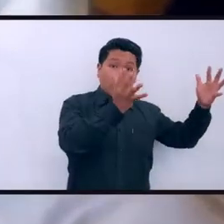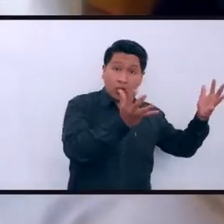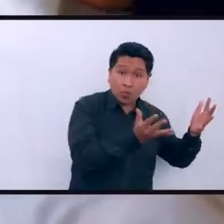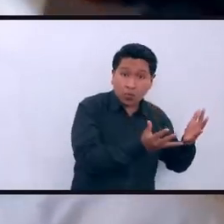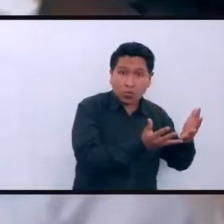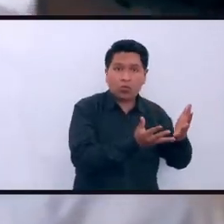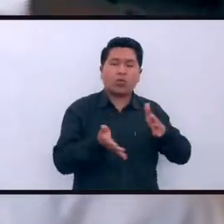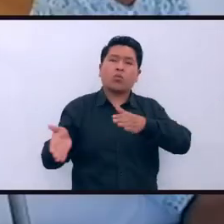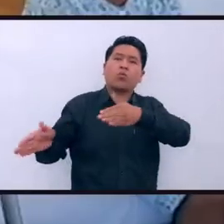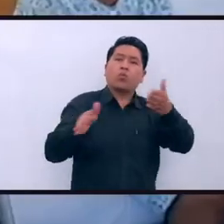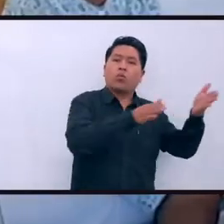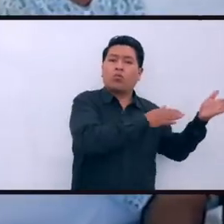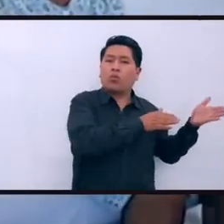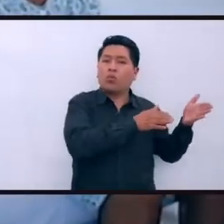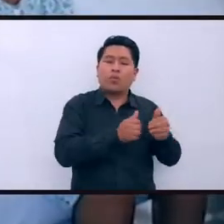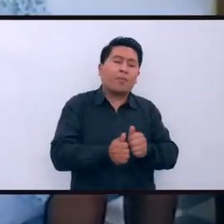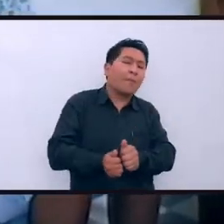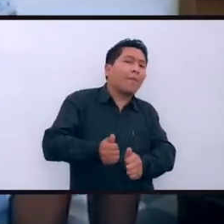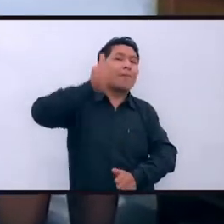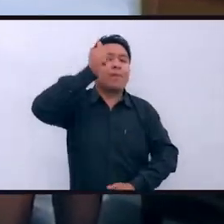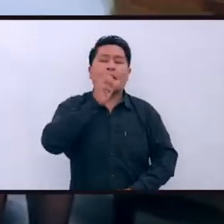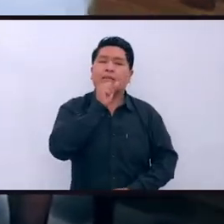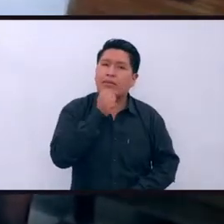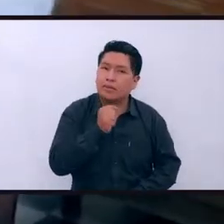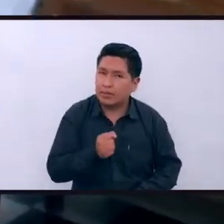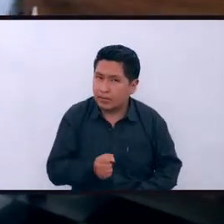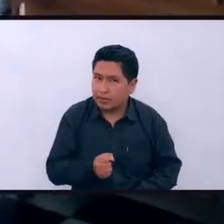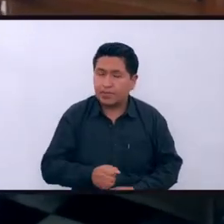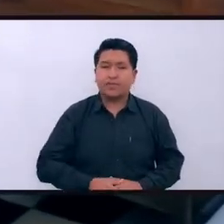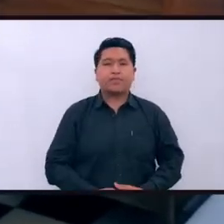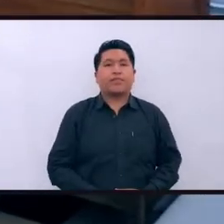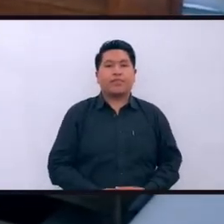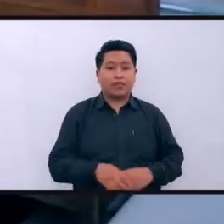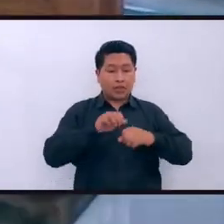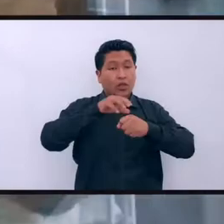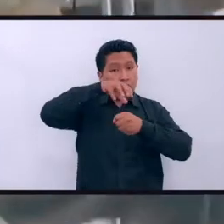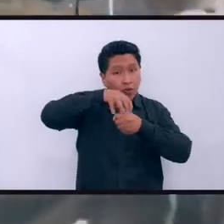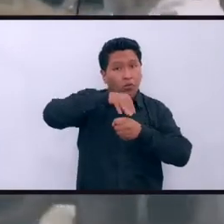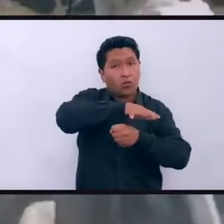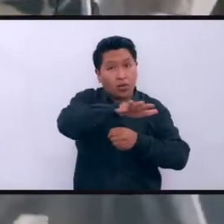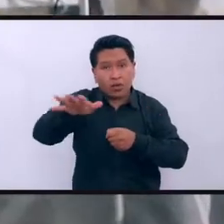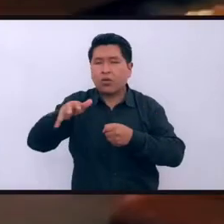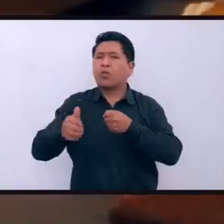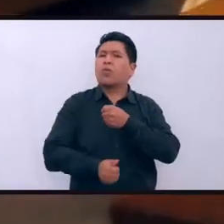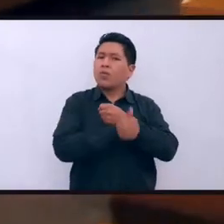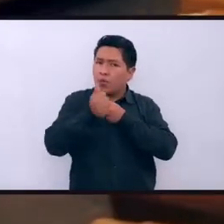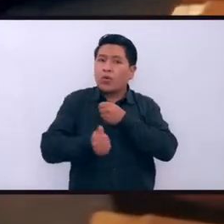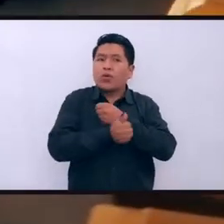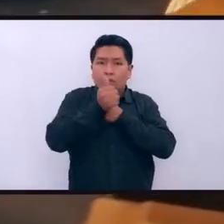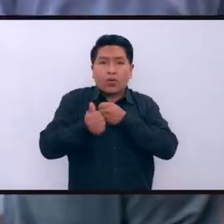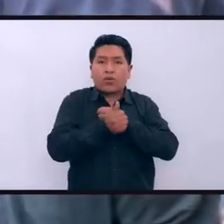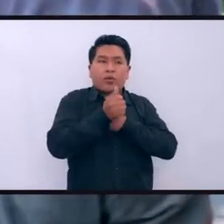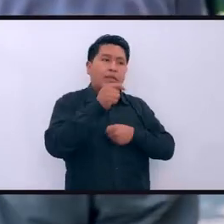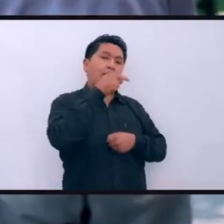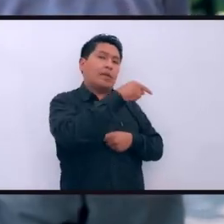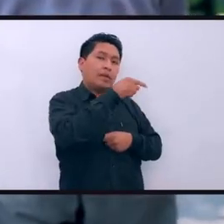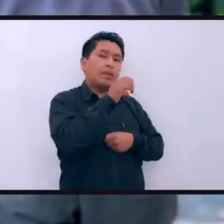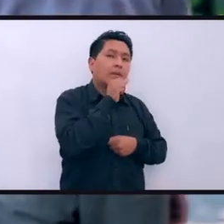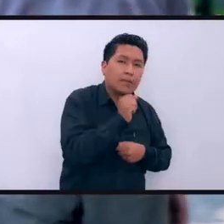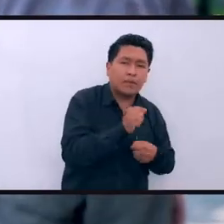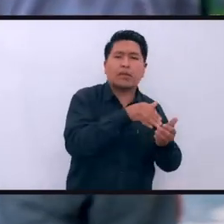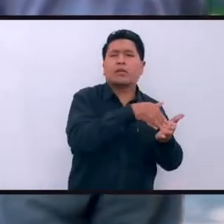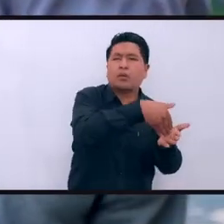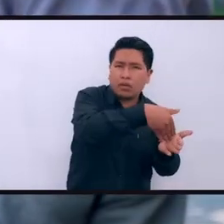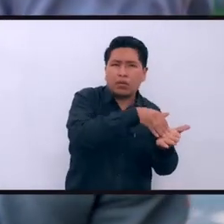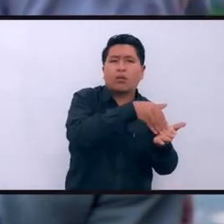El mayor índice de fallecidos por coronavirus en el mundo es de adultos mayores. Este virus puede traernos la muerte y ellos son